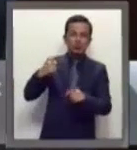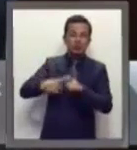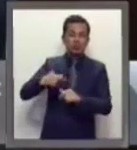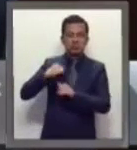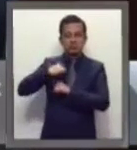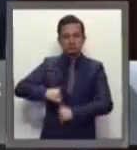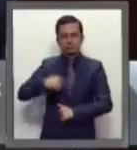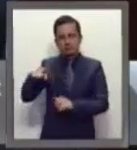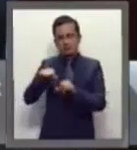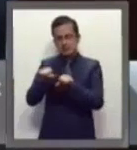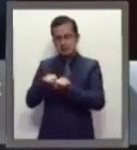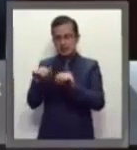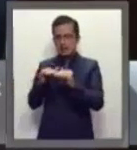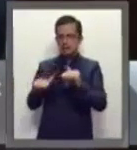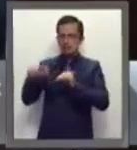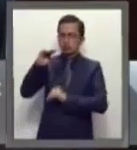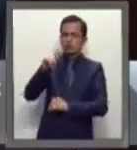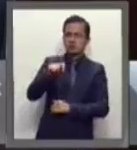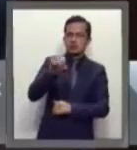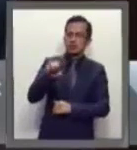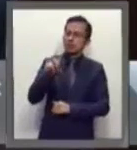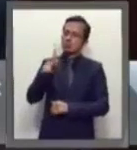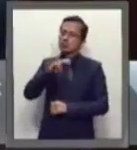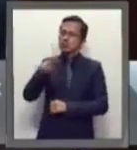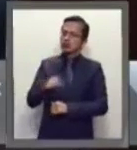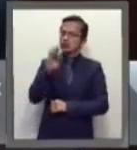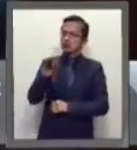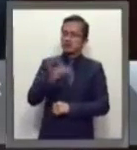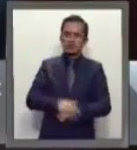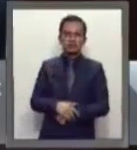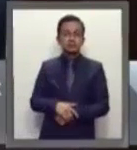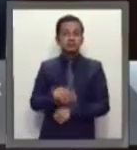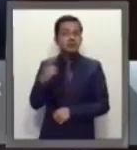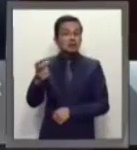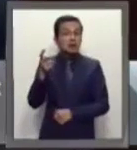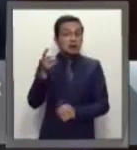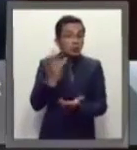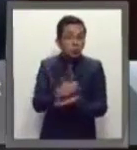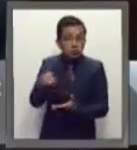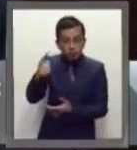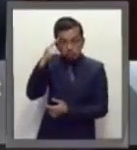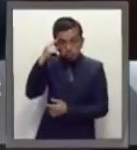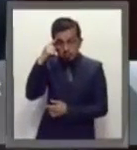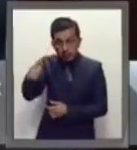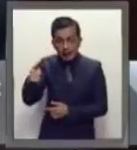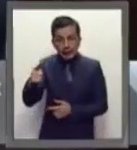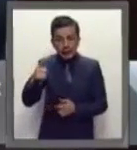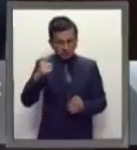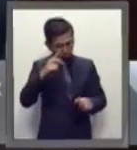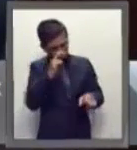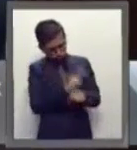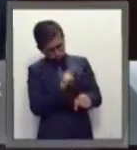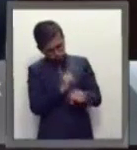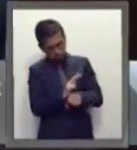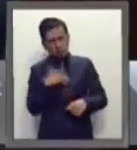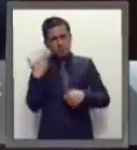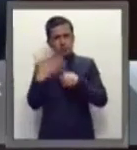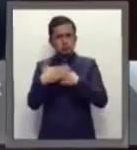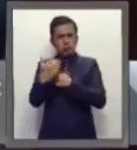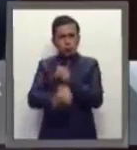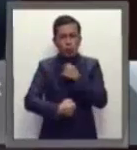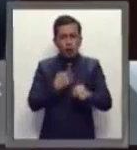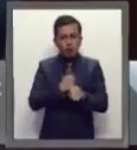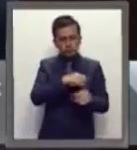del tribunal electoral qué es la última instancia que calificaron las elecciones del próximo año y en